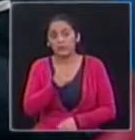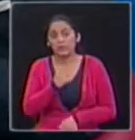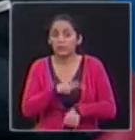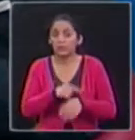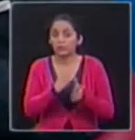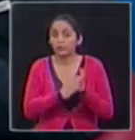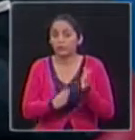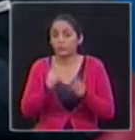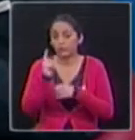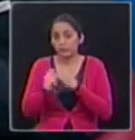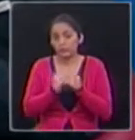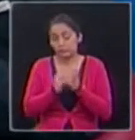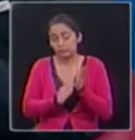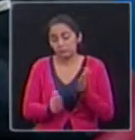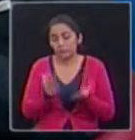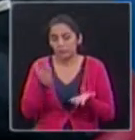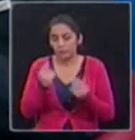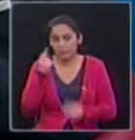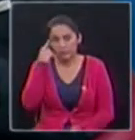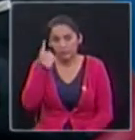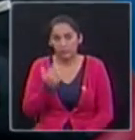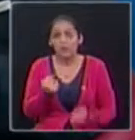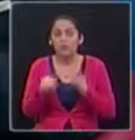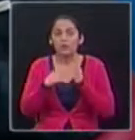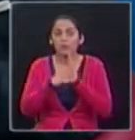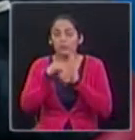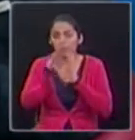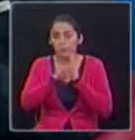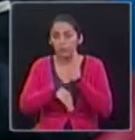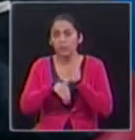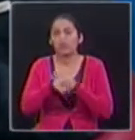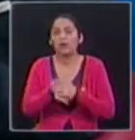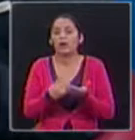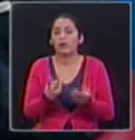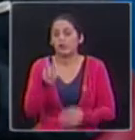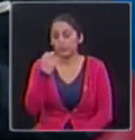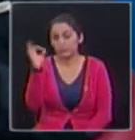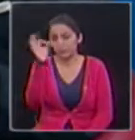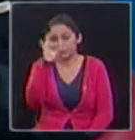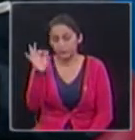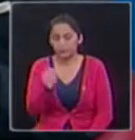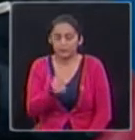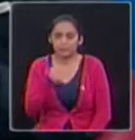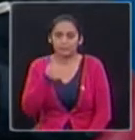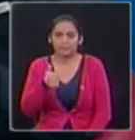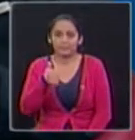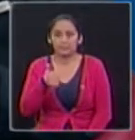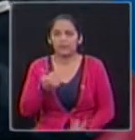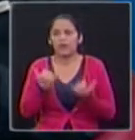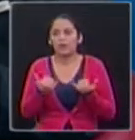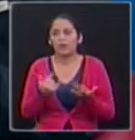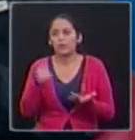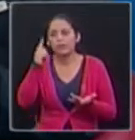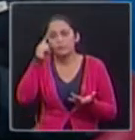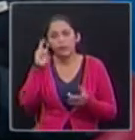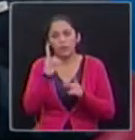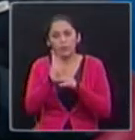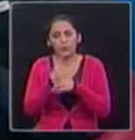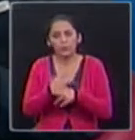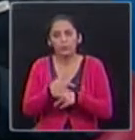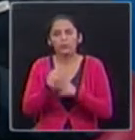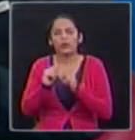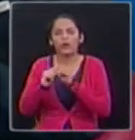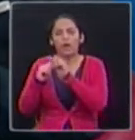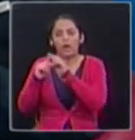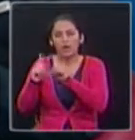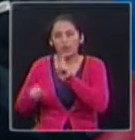el IVA disminuyó del 14 al 12. Ahora vamos a lo de fondo. Entonces, creemos que el impuesto a la serie de divisas tiene que ser revisado